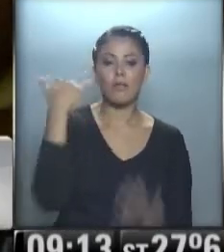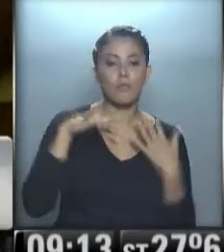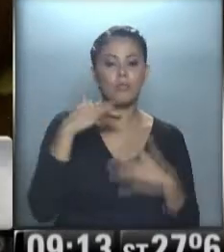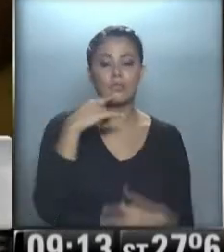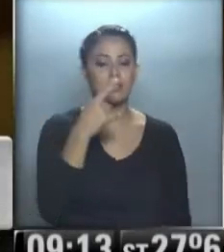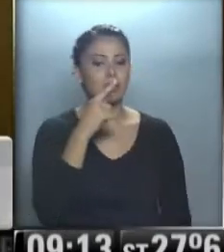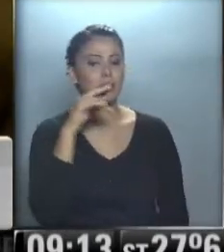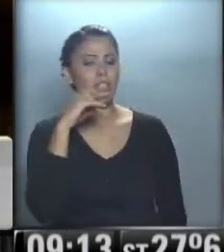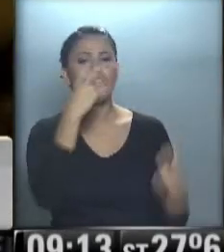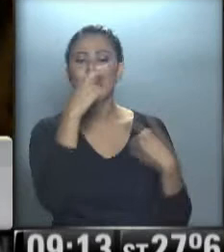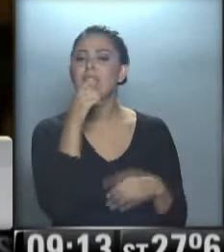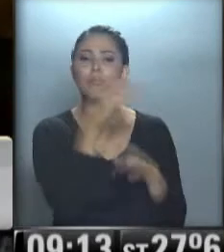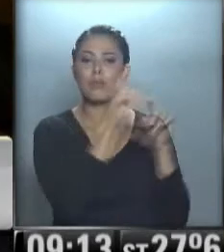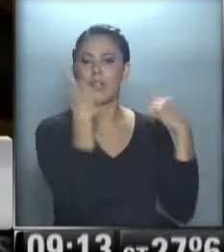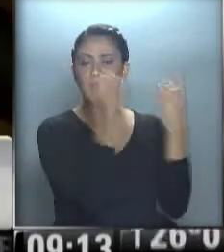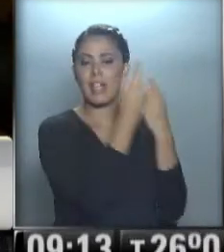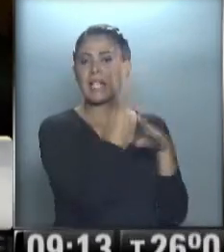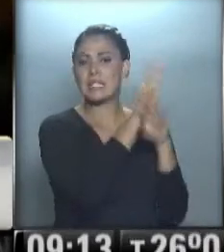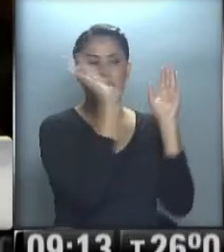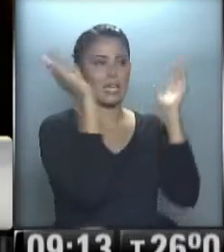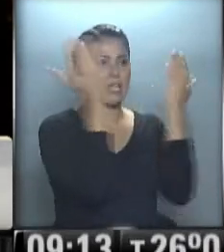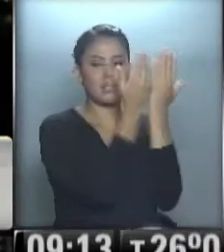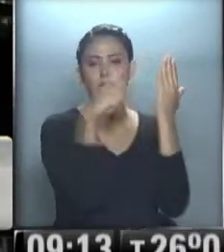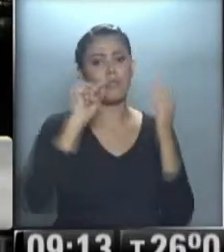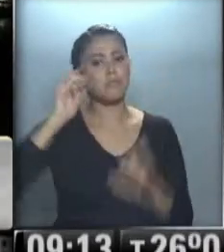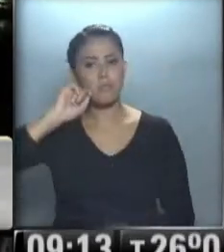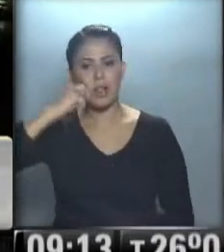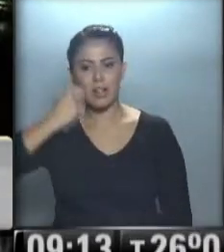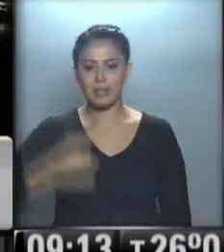totalmente diferente ir a un cine, estar cerrado, no, está muy lindo.